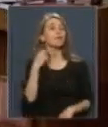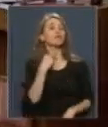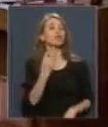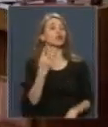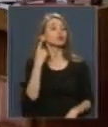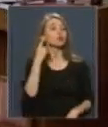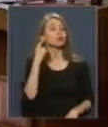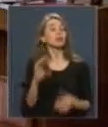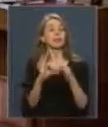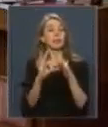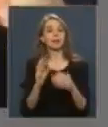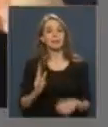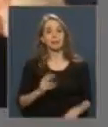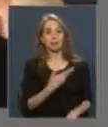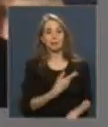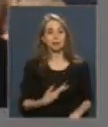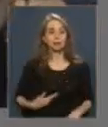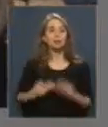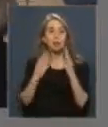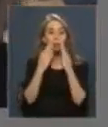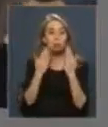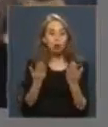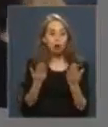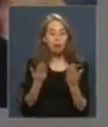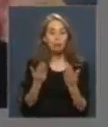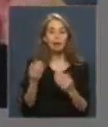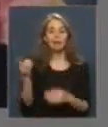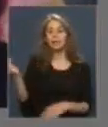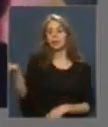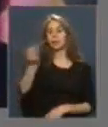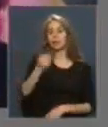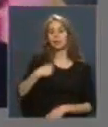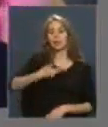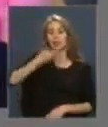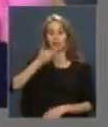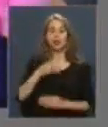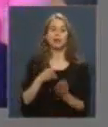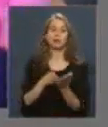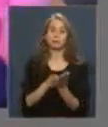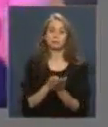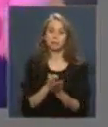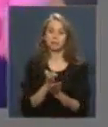Gracias, señor presidente. Muy amable ser anunciado por usted. Empezamos.